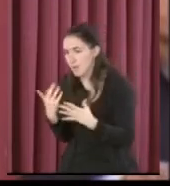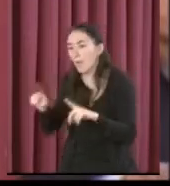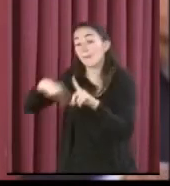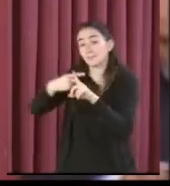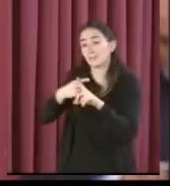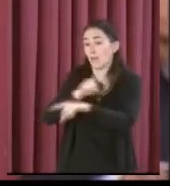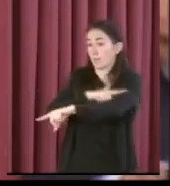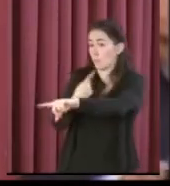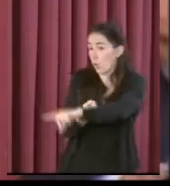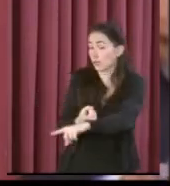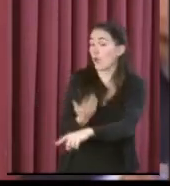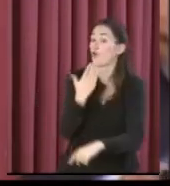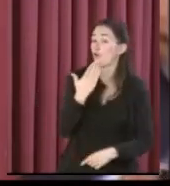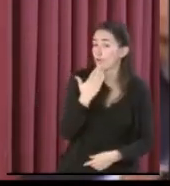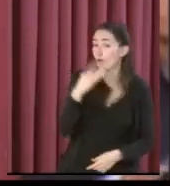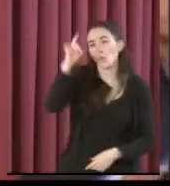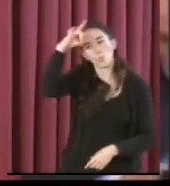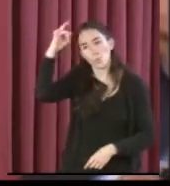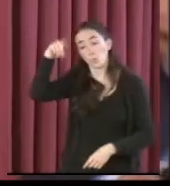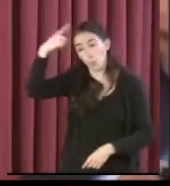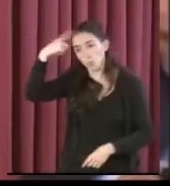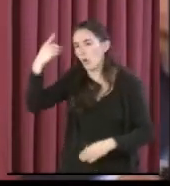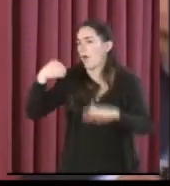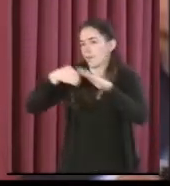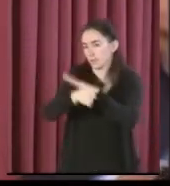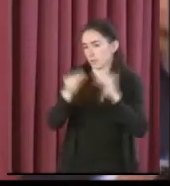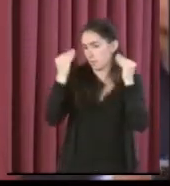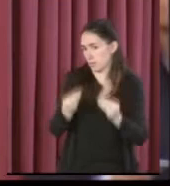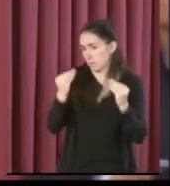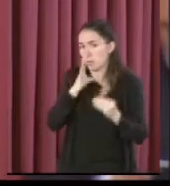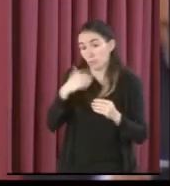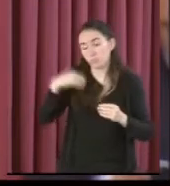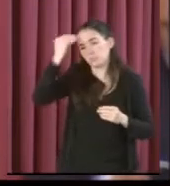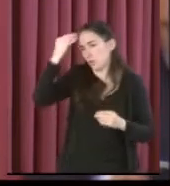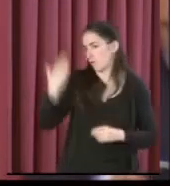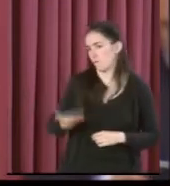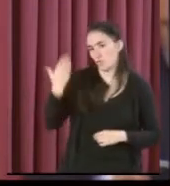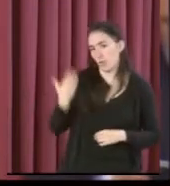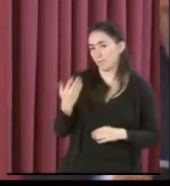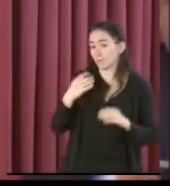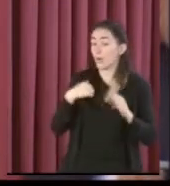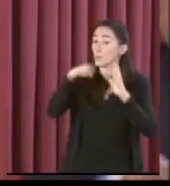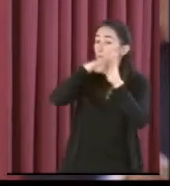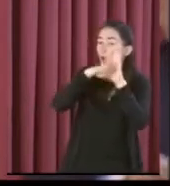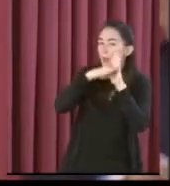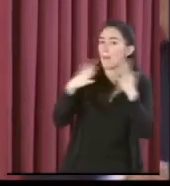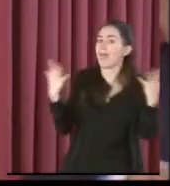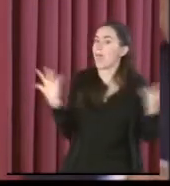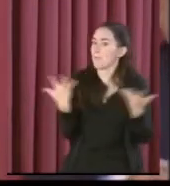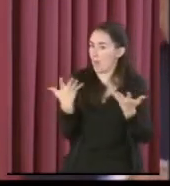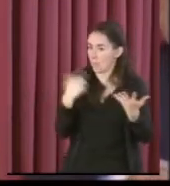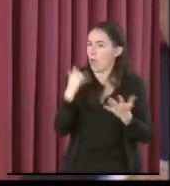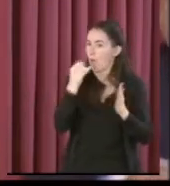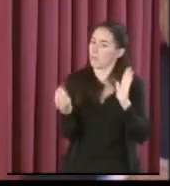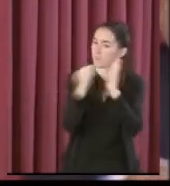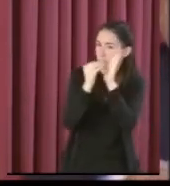al ocio y a la cultura, considerándolos fundamentales a través de las ayudas de emergencia de las familias. Estos dos